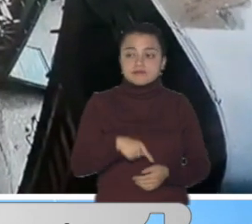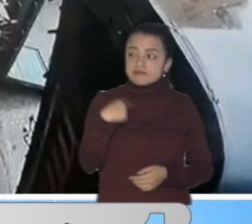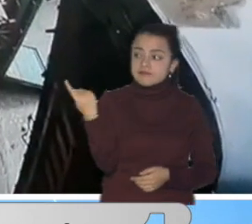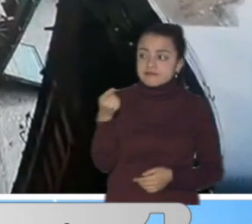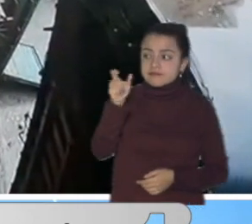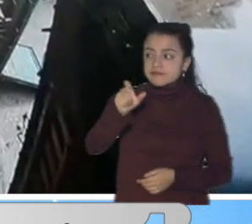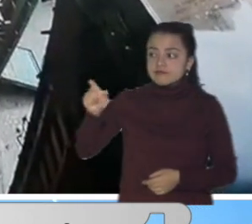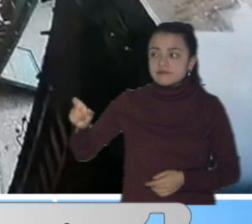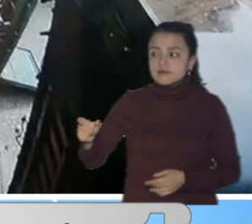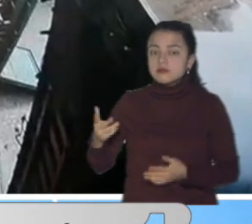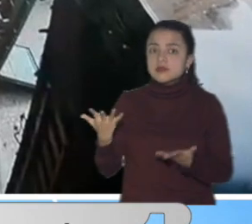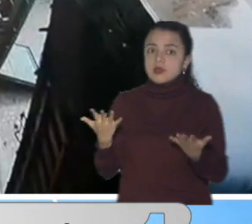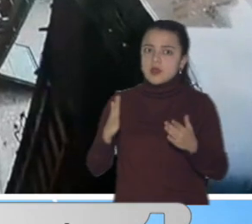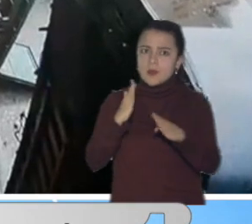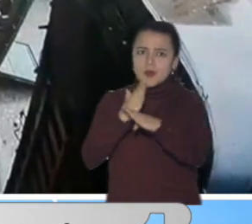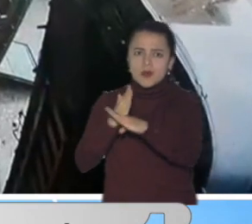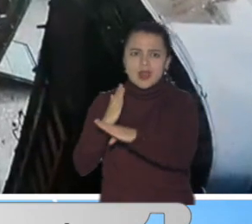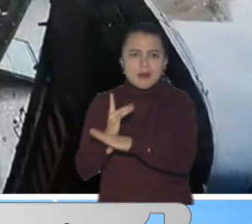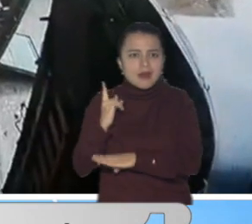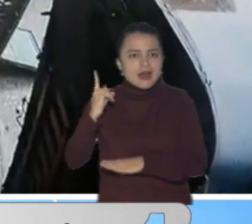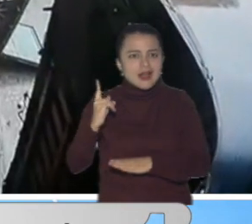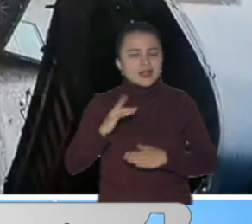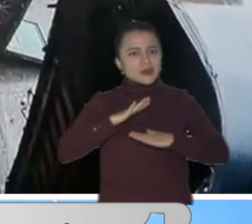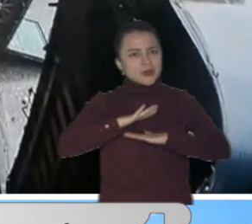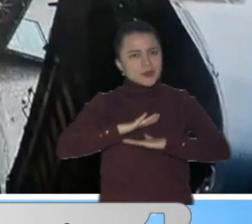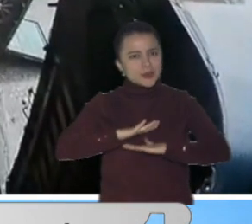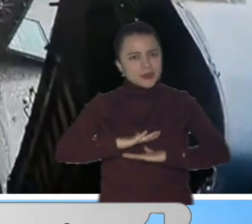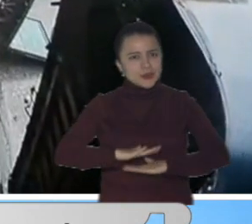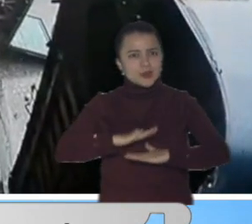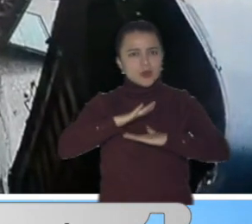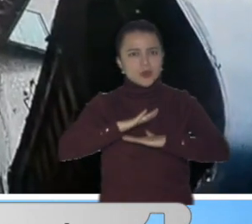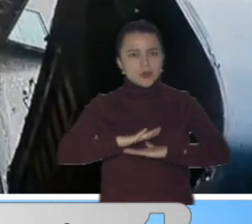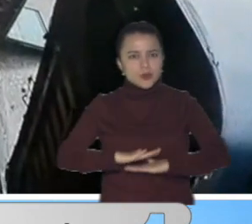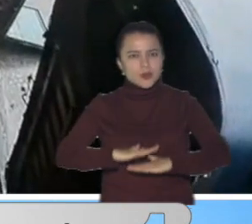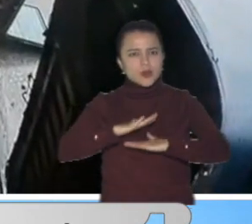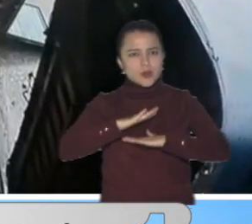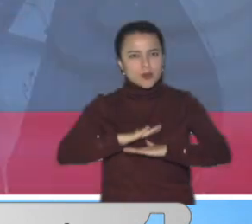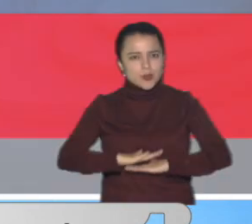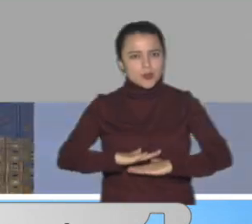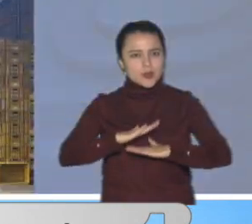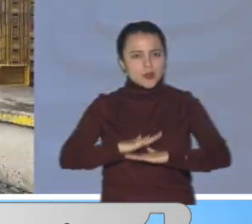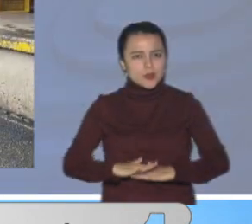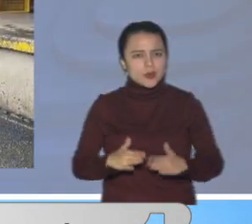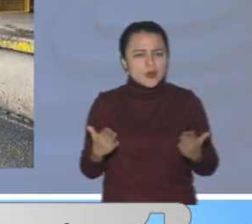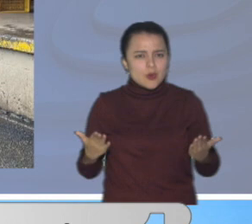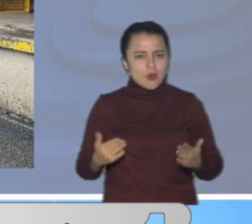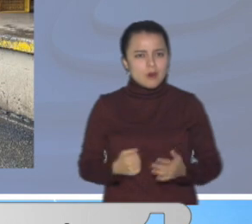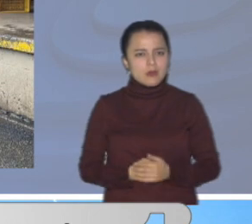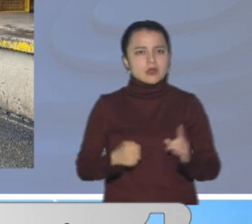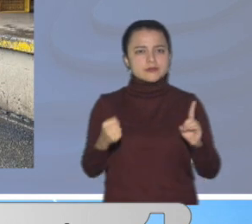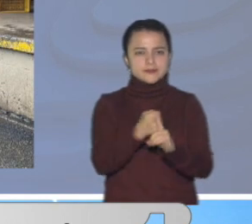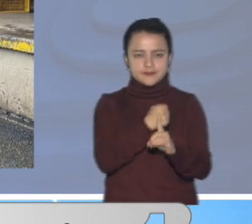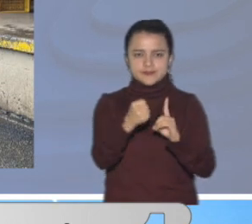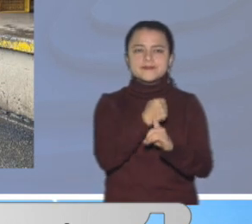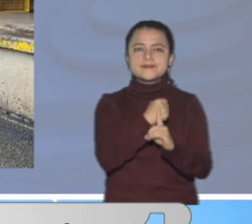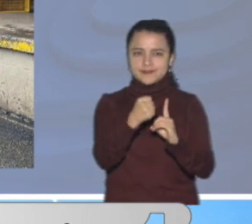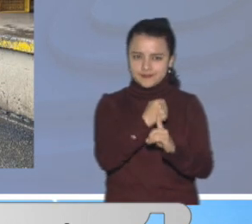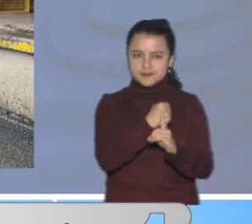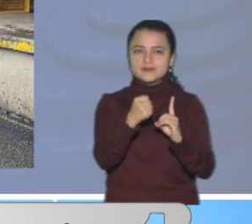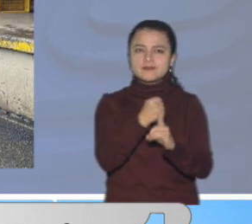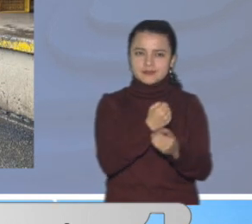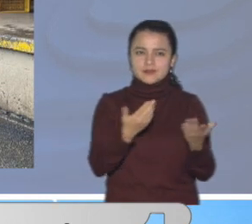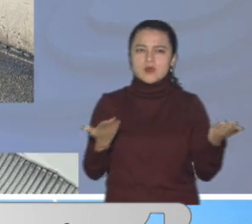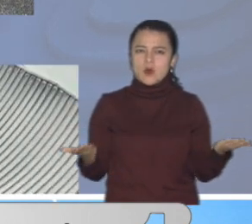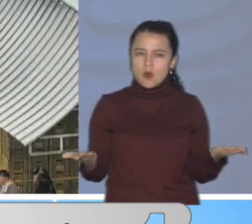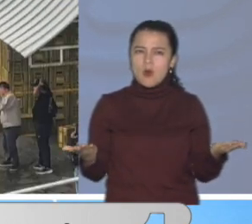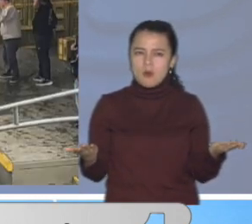todas las personas que resuelvan sus conflictos de manera pacífica y sin agredir a las personas. La central mayorista es un espacio